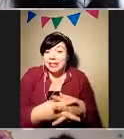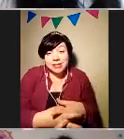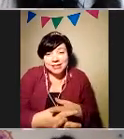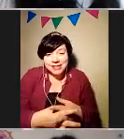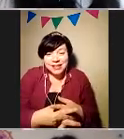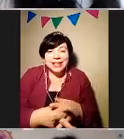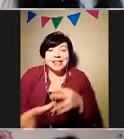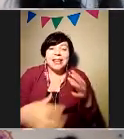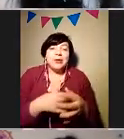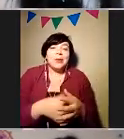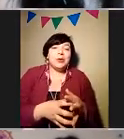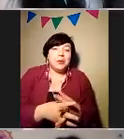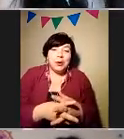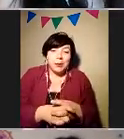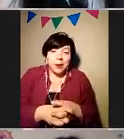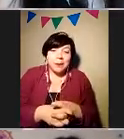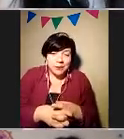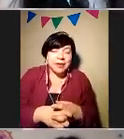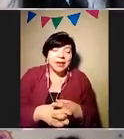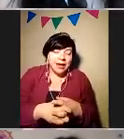para renovar tu closet, que se ha ido poniendo un poco,